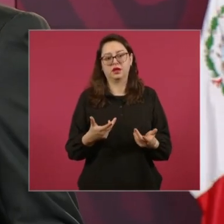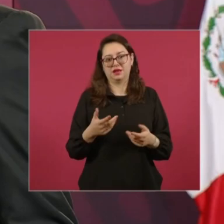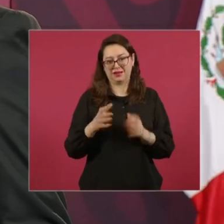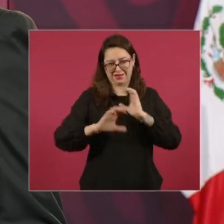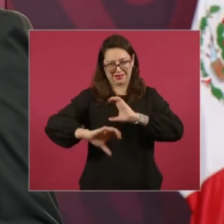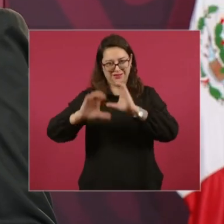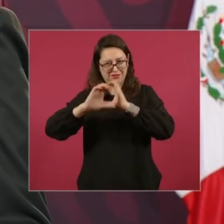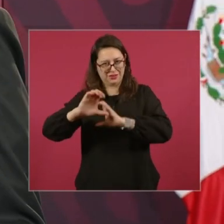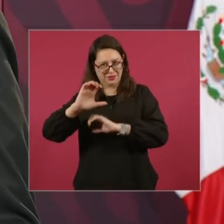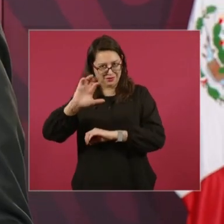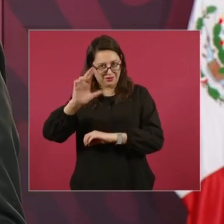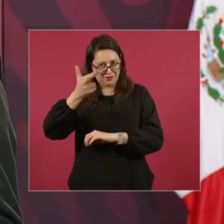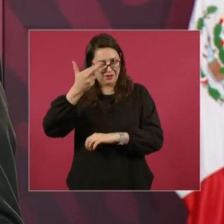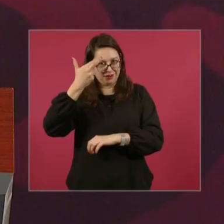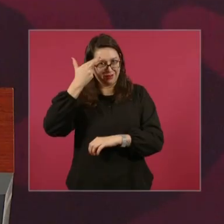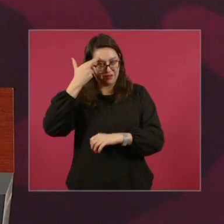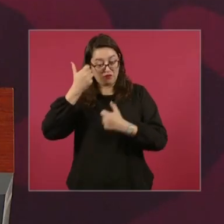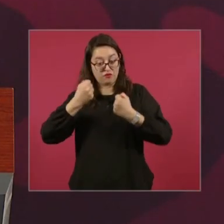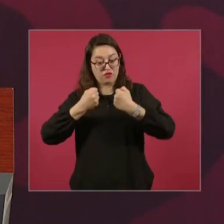porque no era ahí la frontera.